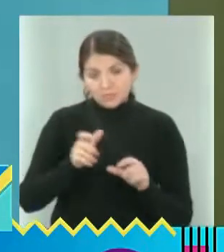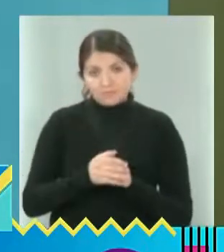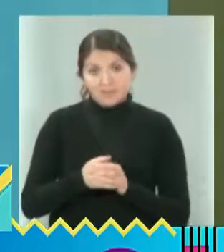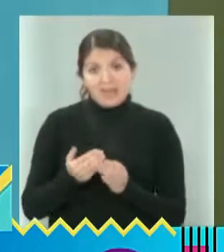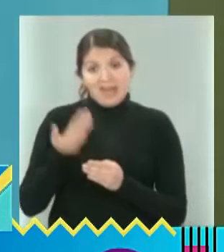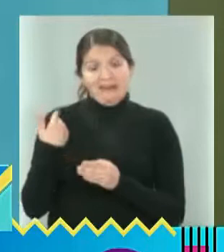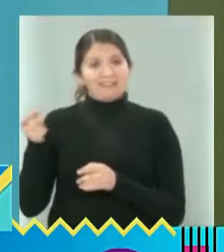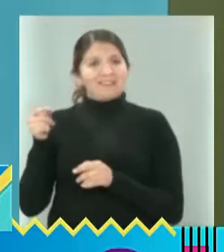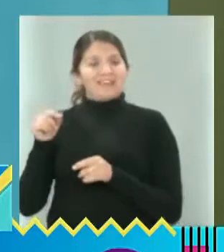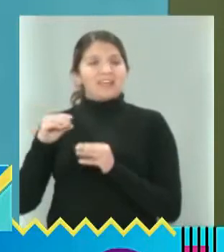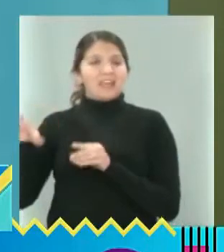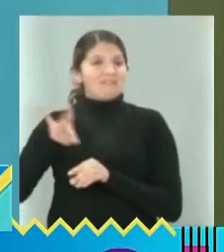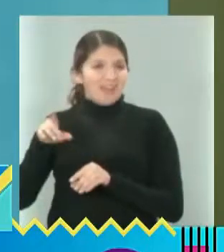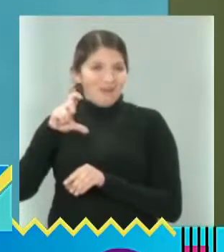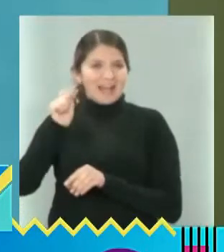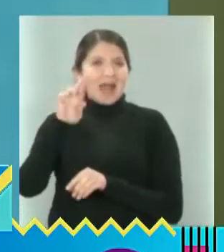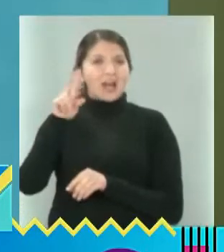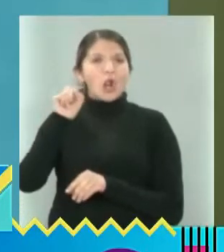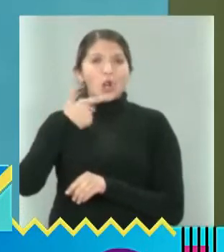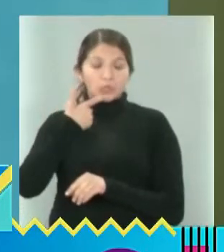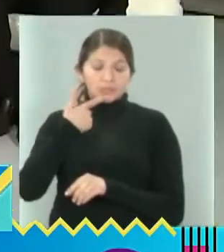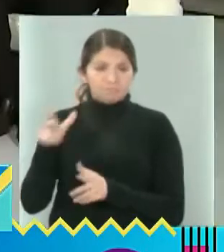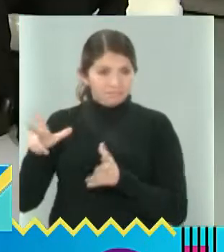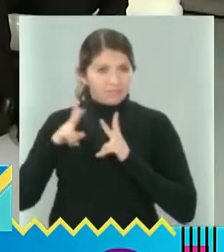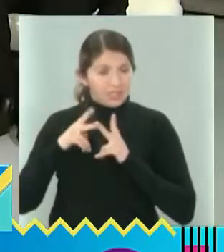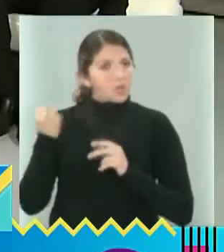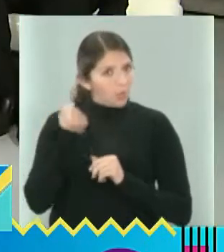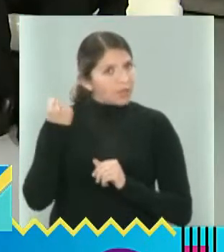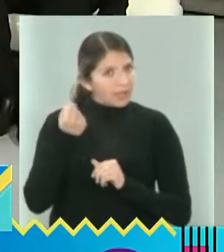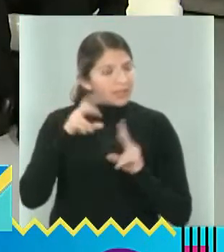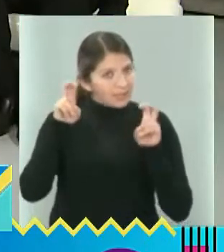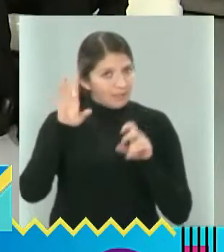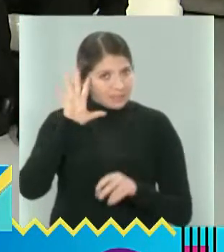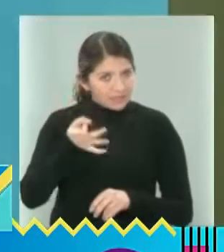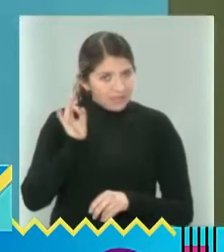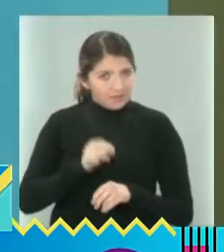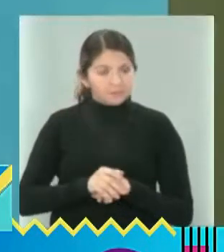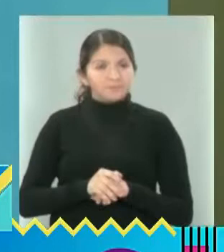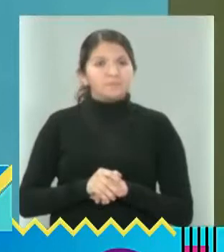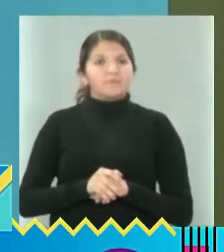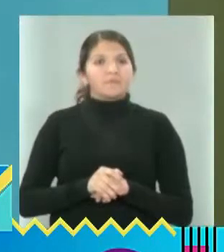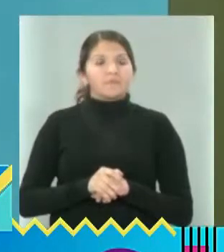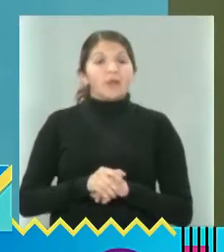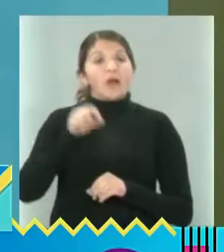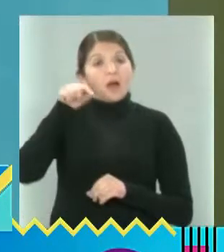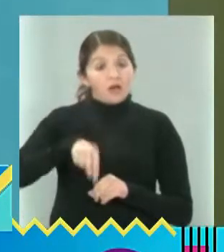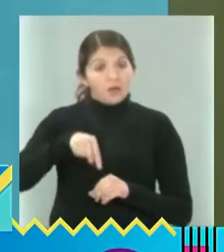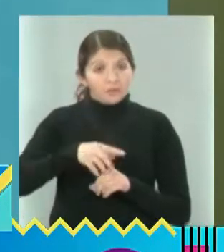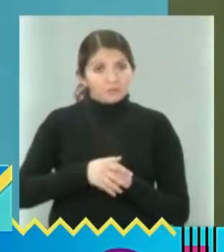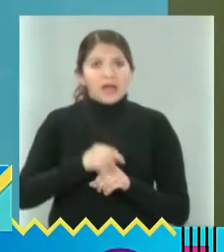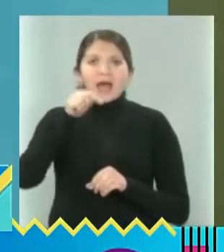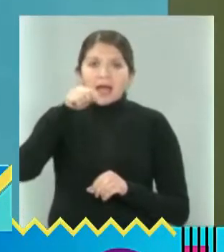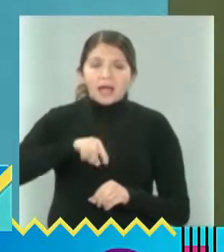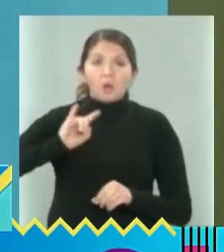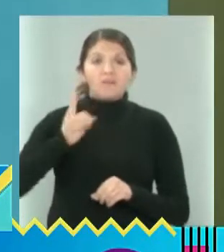al oído ahí como, sí, es fundamentalmente un tema también que tenemos que tocar, así que lo vamos a retomar. Pero antes vamos a pasar por lo que pasa aquí en